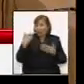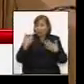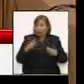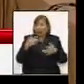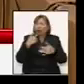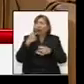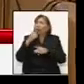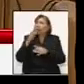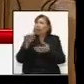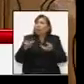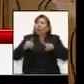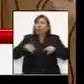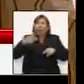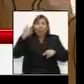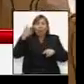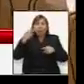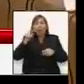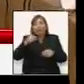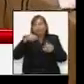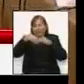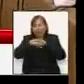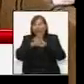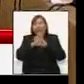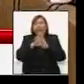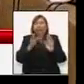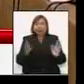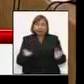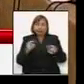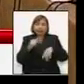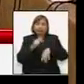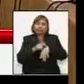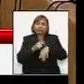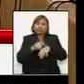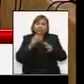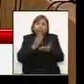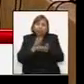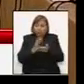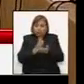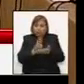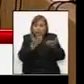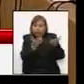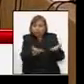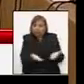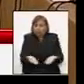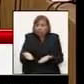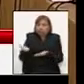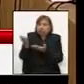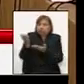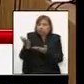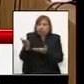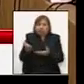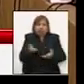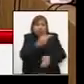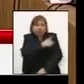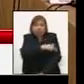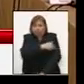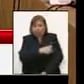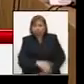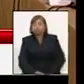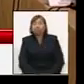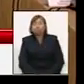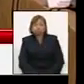cuando sucedió el lamentable hecho, en la cual yo participé en el traslado del doctor Alan García Pérez.